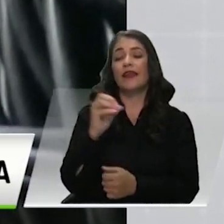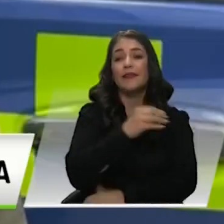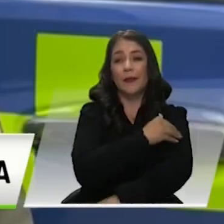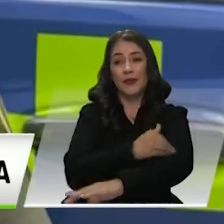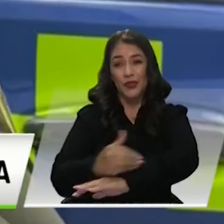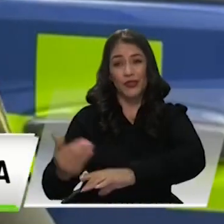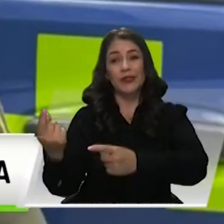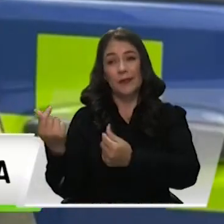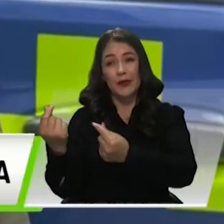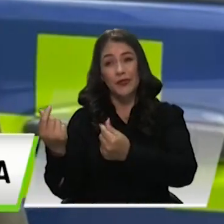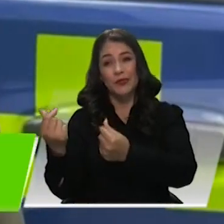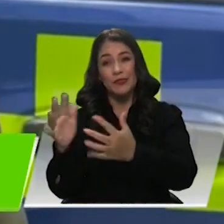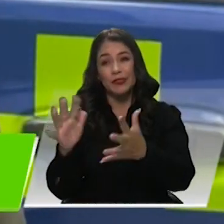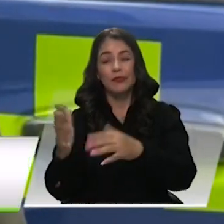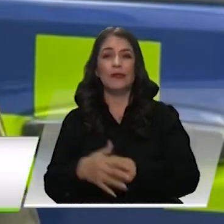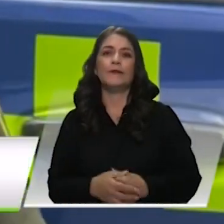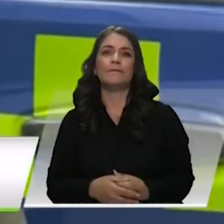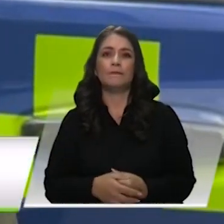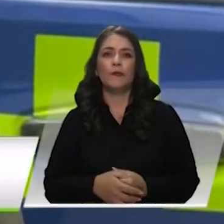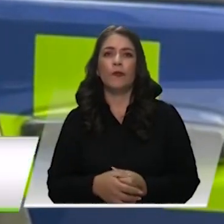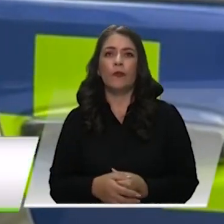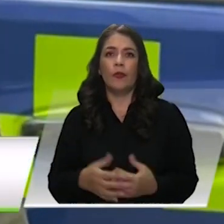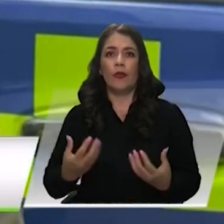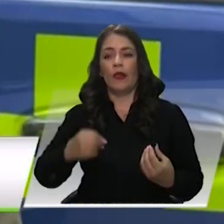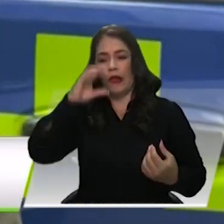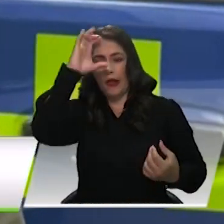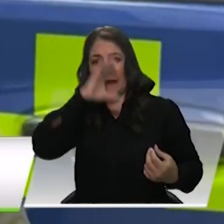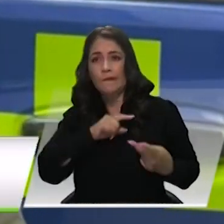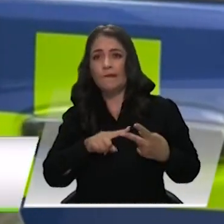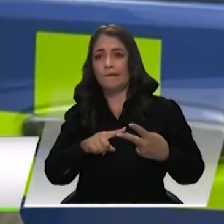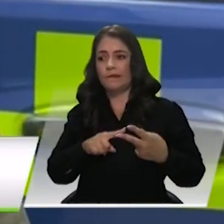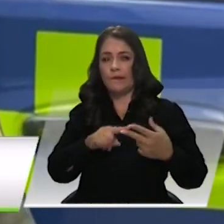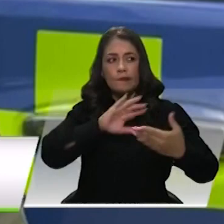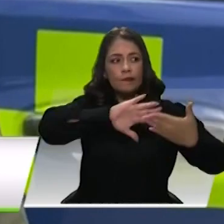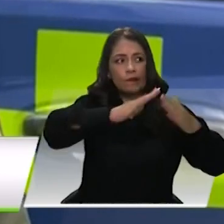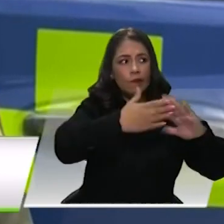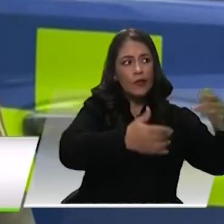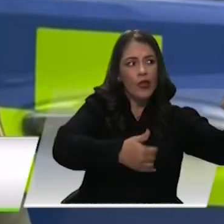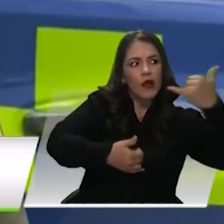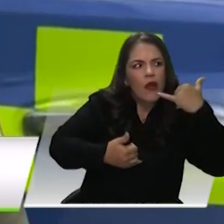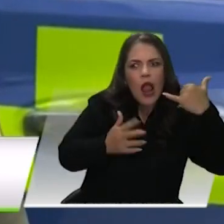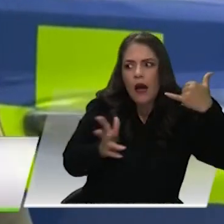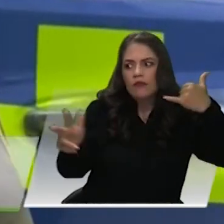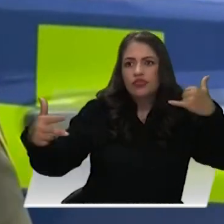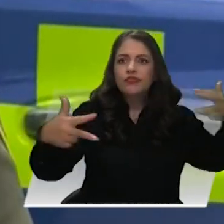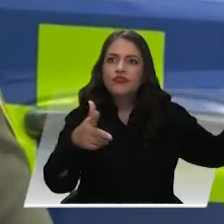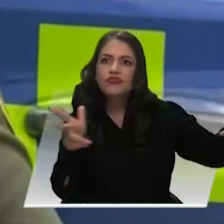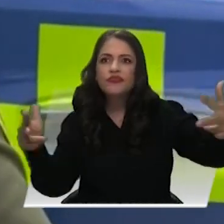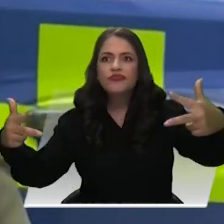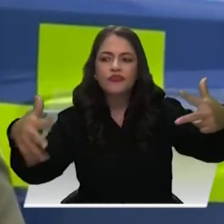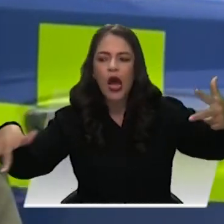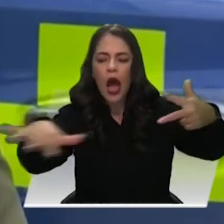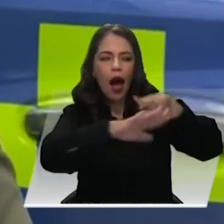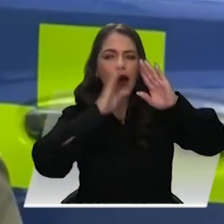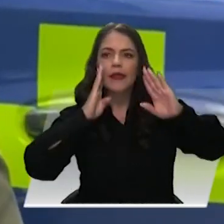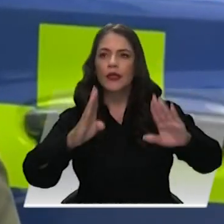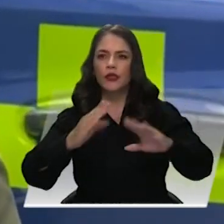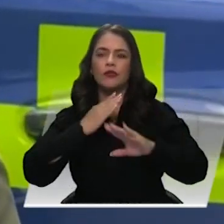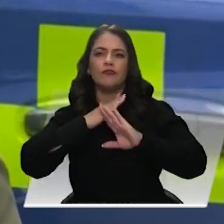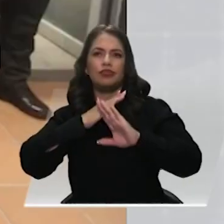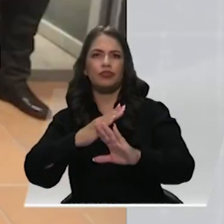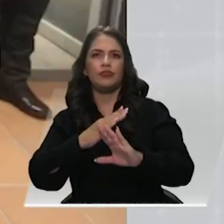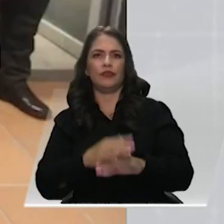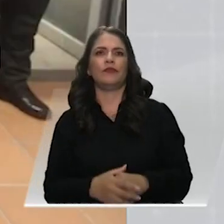pesos. Nuestra sinergia institucional, policía, comunidad, basados en la SAC, las zonas de atención, prevención y